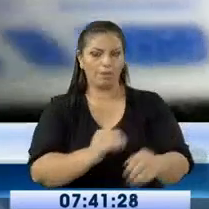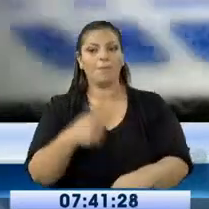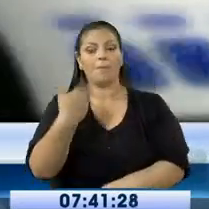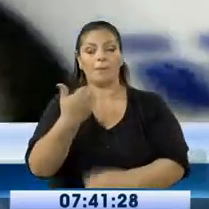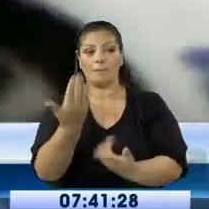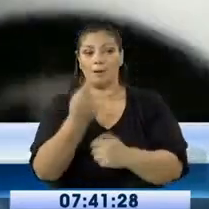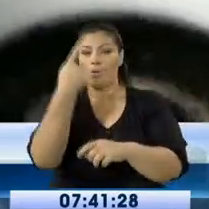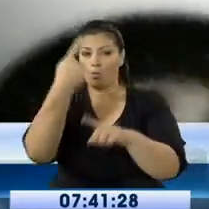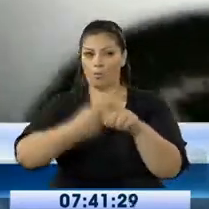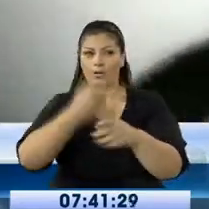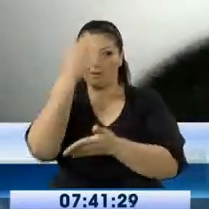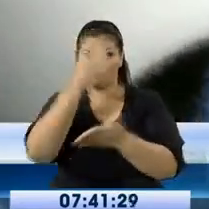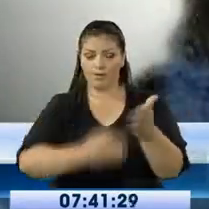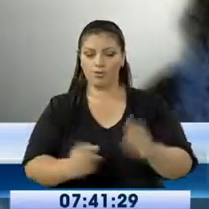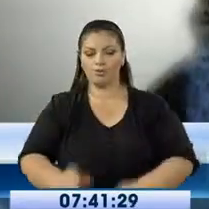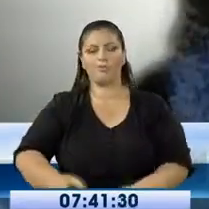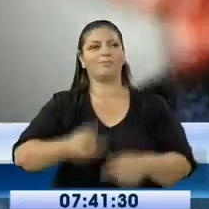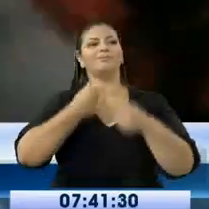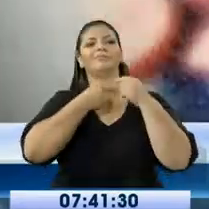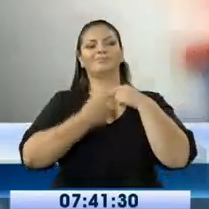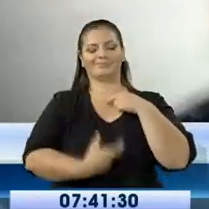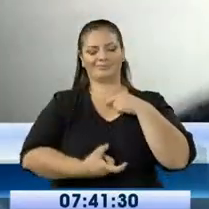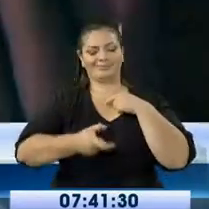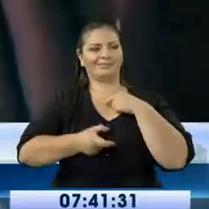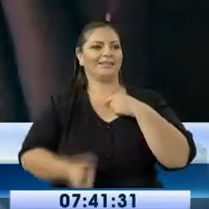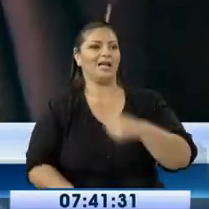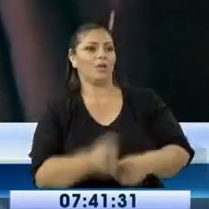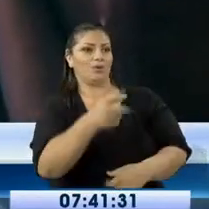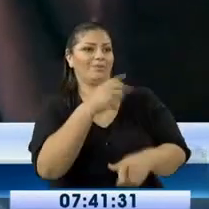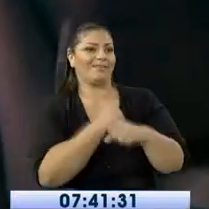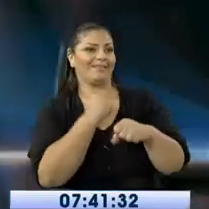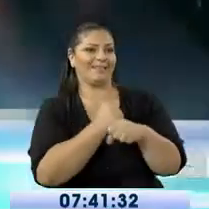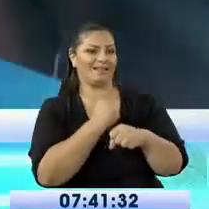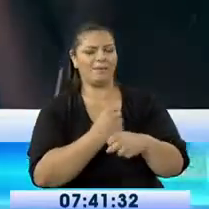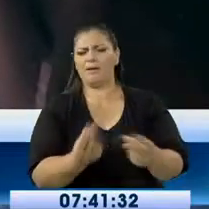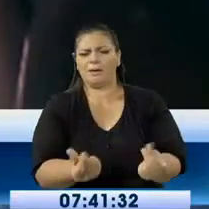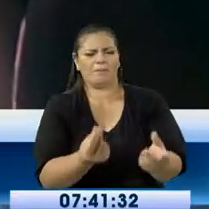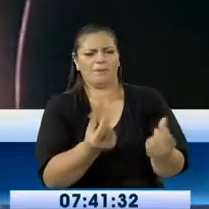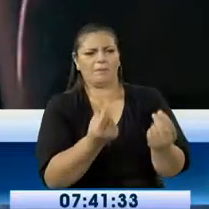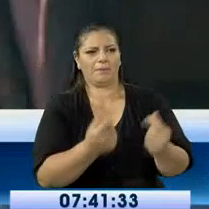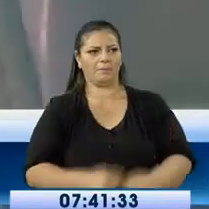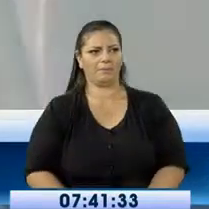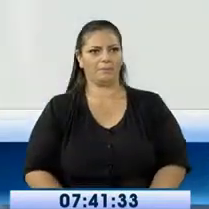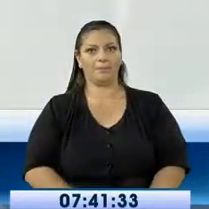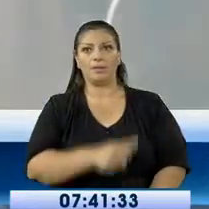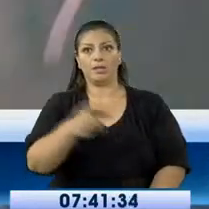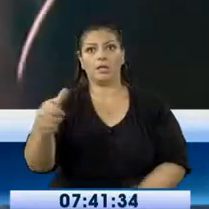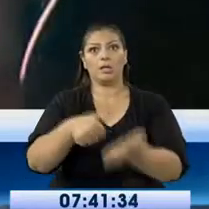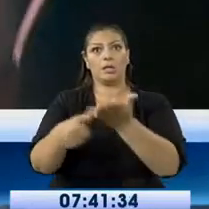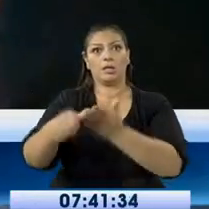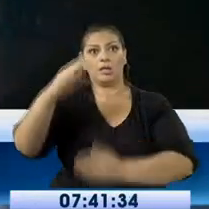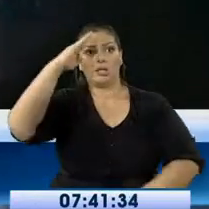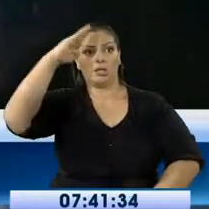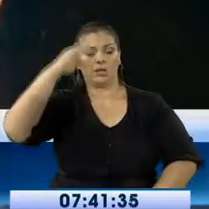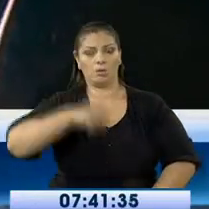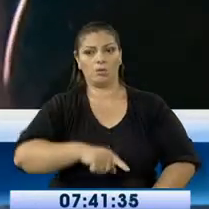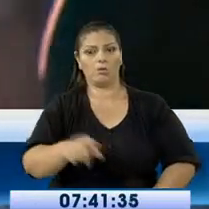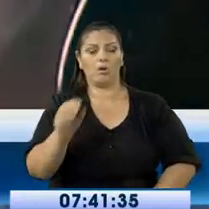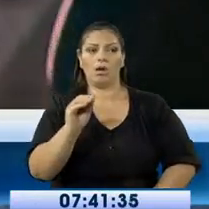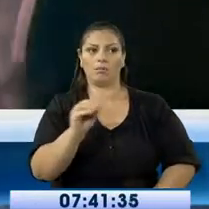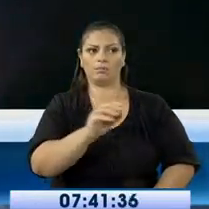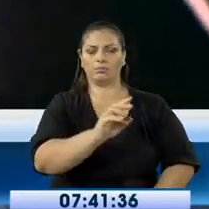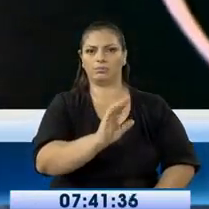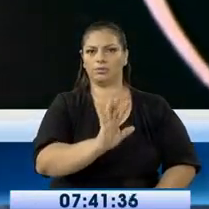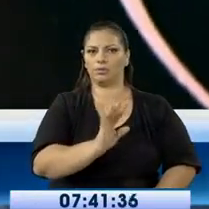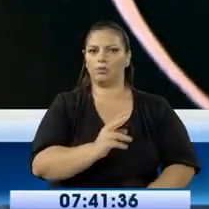siguiente día nos dio el diploma, rapidito, inmediatamente. Pero dice, ustedes pueden contratar en el Ministerio del Interior, que ustedes contan. Nada. La casualidad ahorita que estoy en